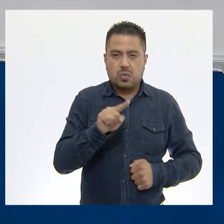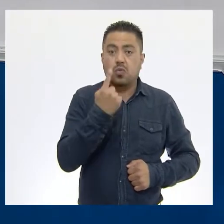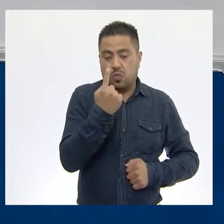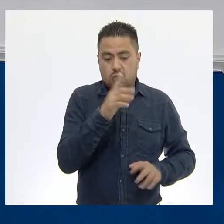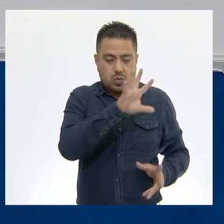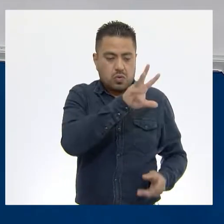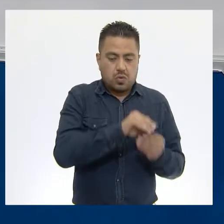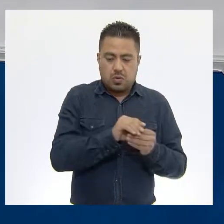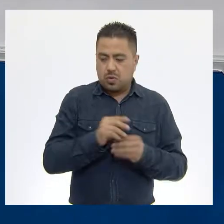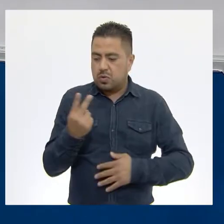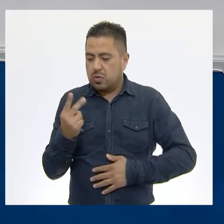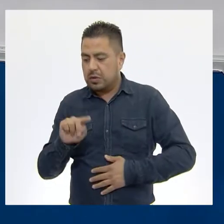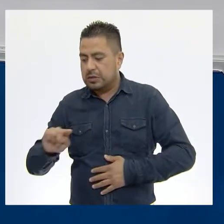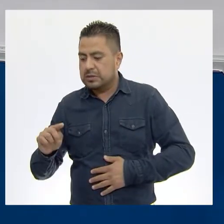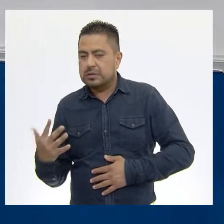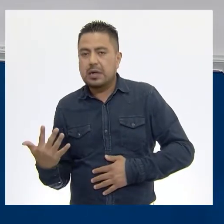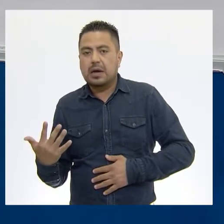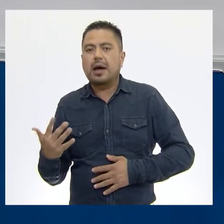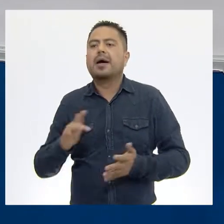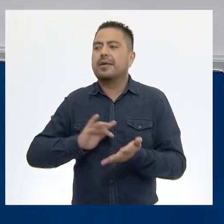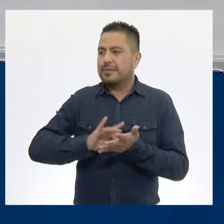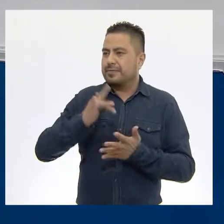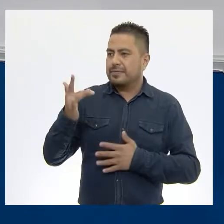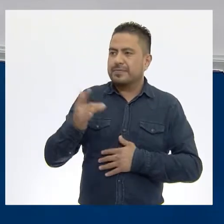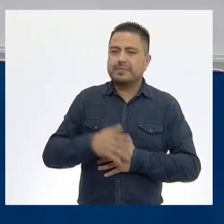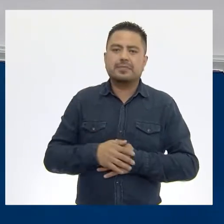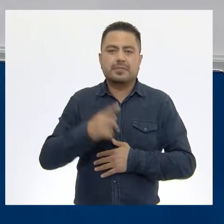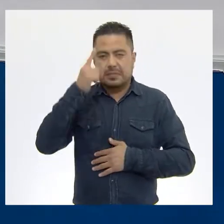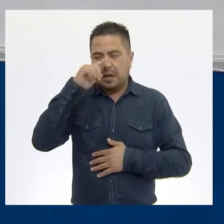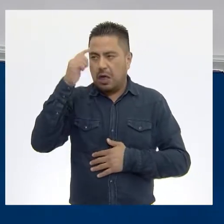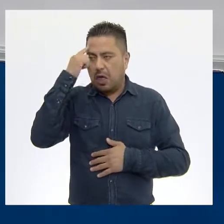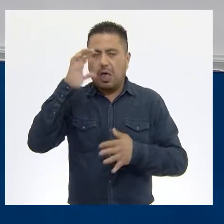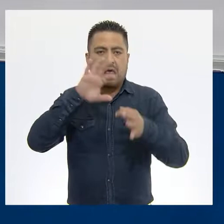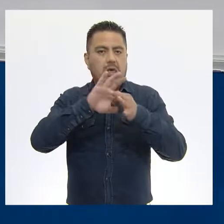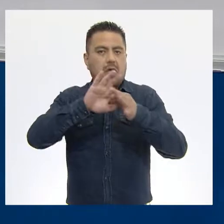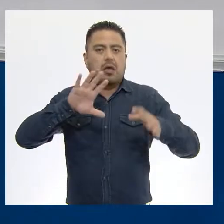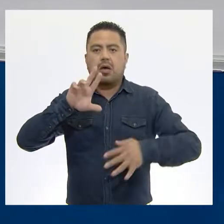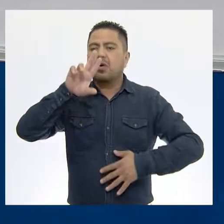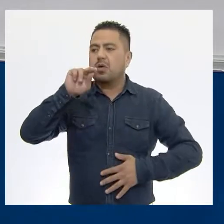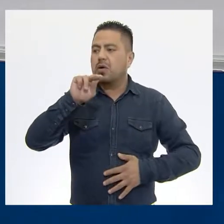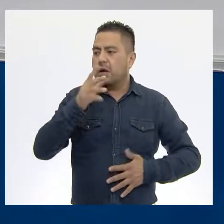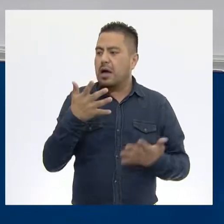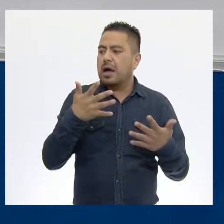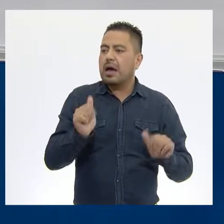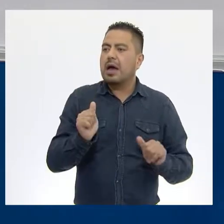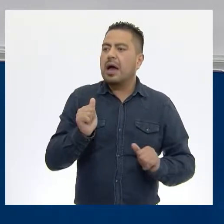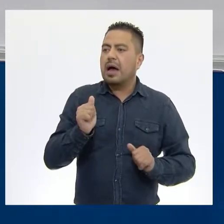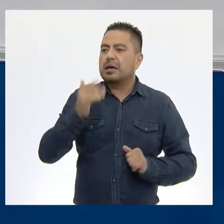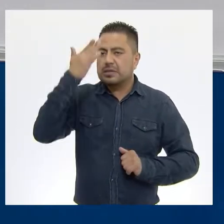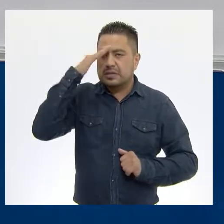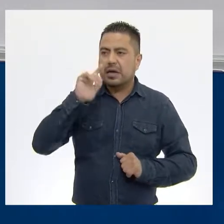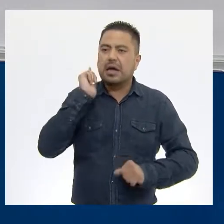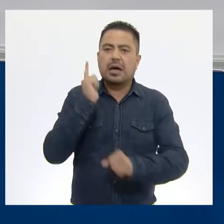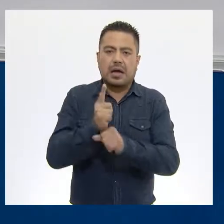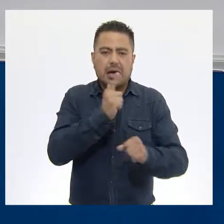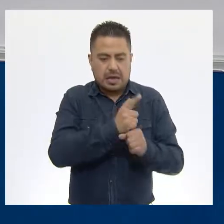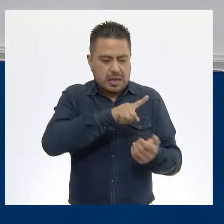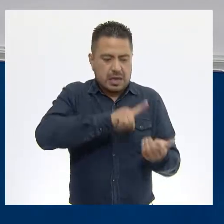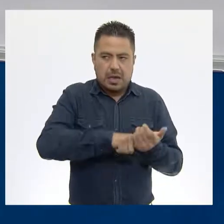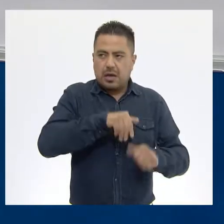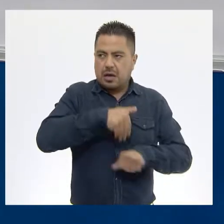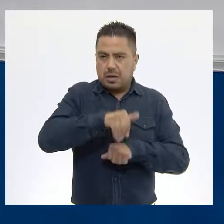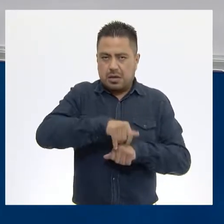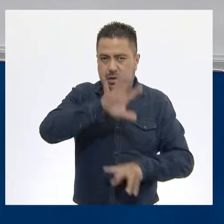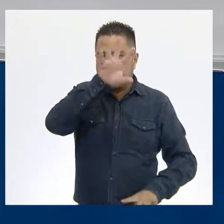2/5. Gracias. Para que no se me olvide. Entonces, ya sabemos que nuestro entero, así